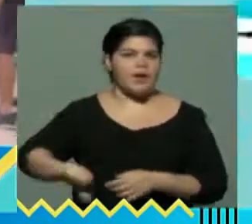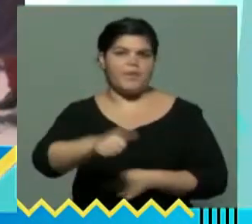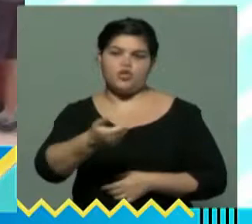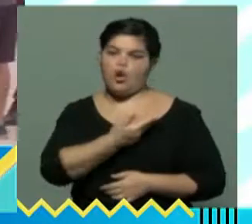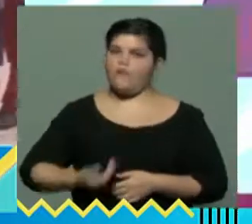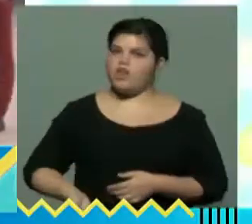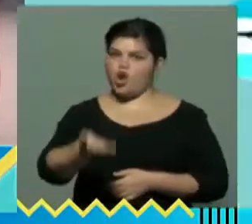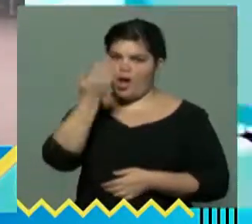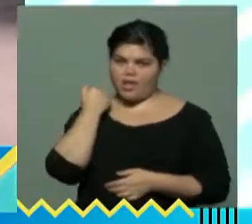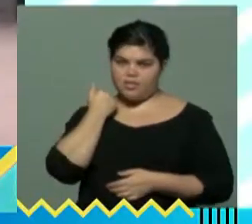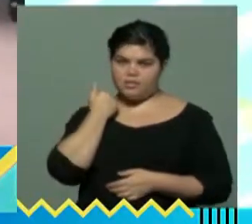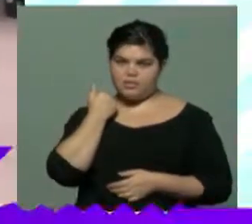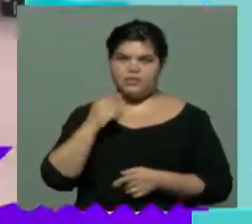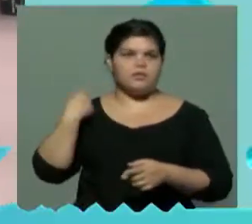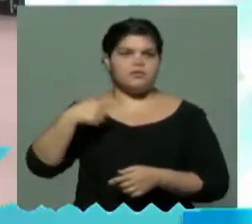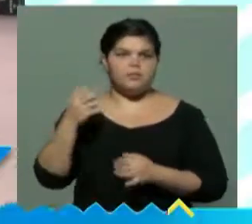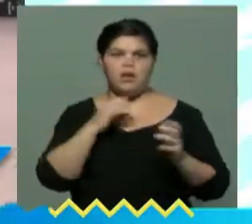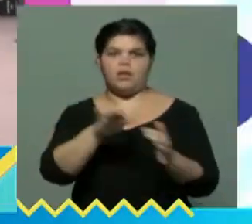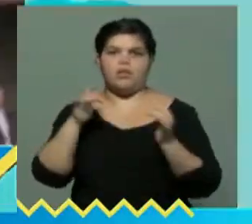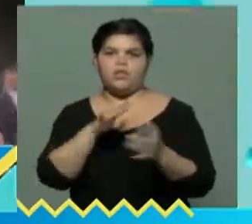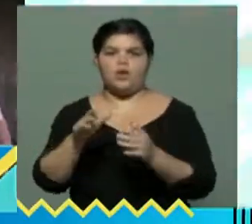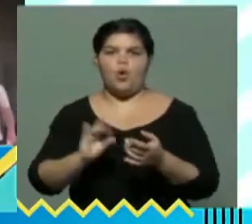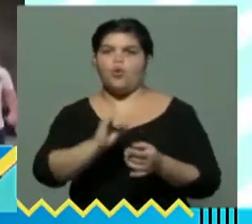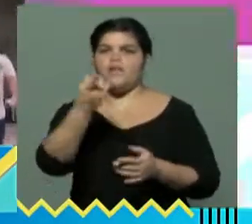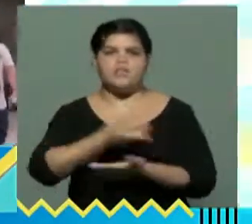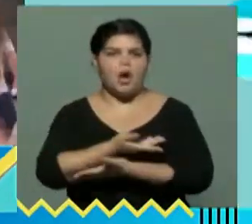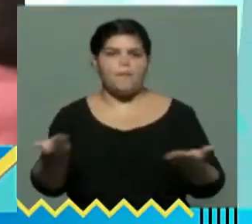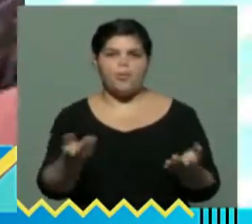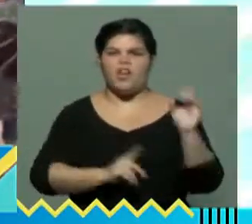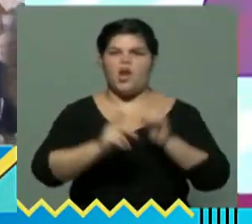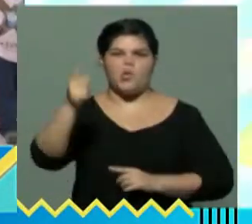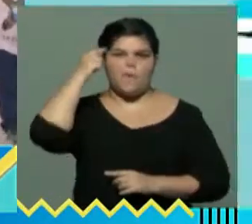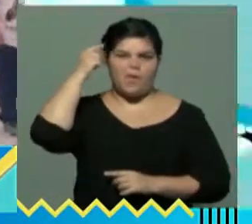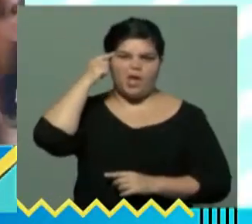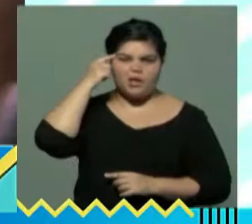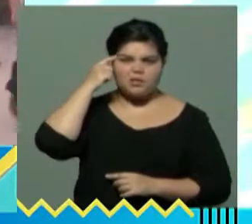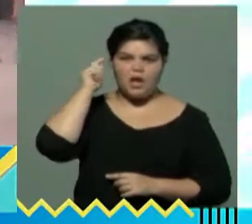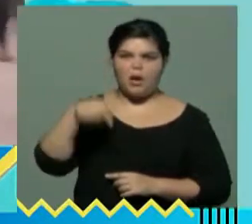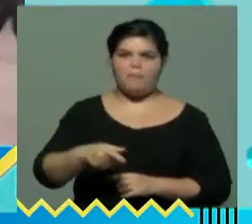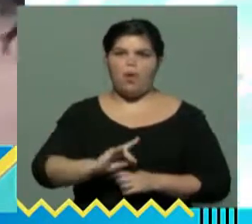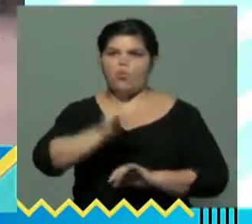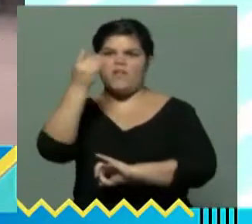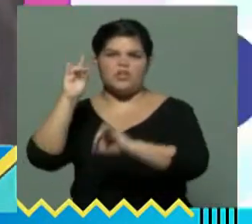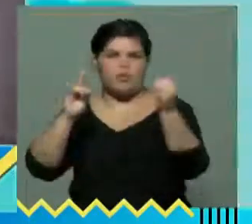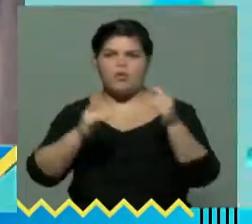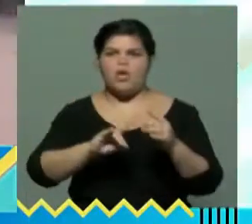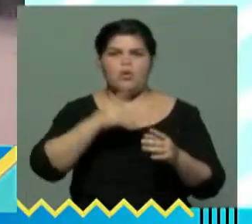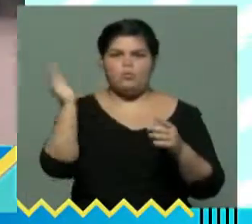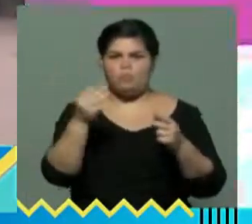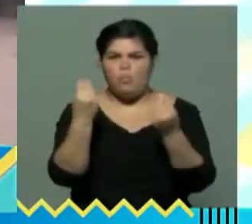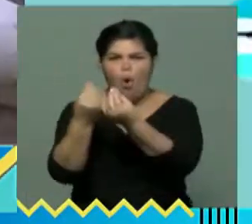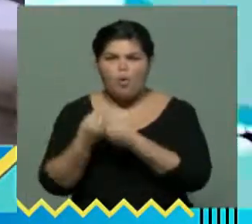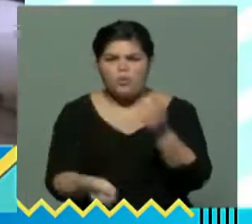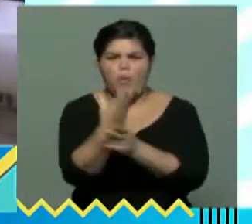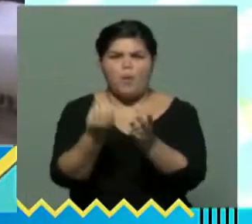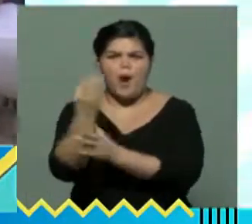anterior, cuando disputa y discute generar universidades públicas, a pesar de que algunos creían que estábamos haciendo universidades por todas partes, como si